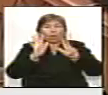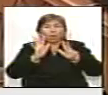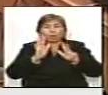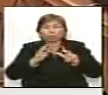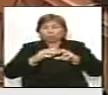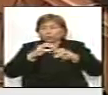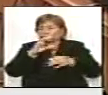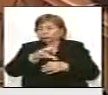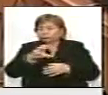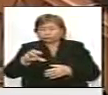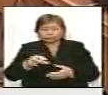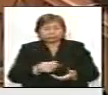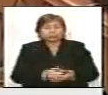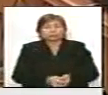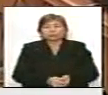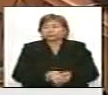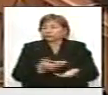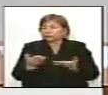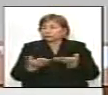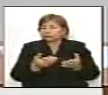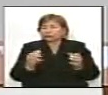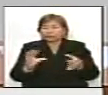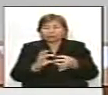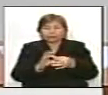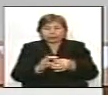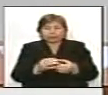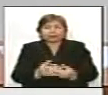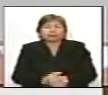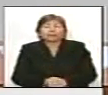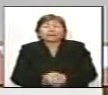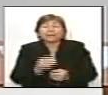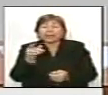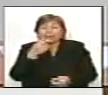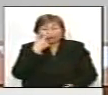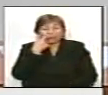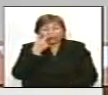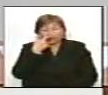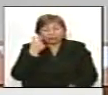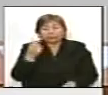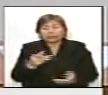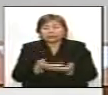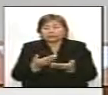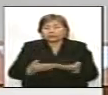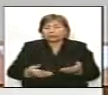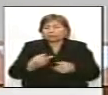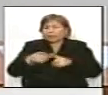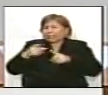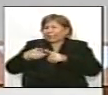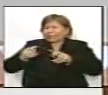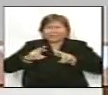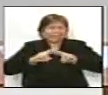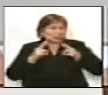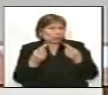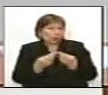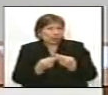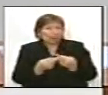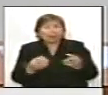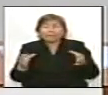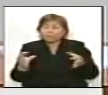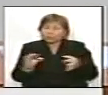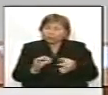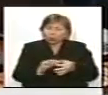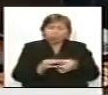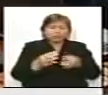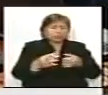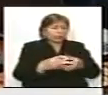asentamientos humanos que integran la referida confraternidad. El legislador viene realizando varias reuniones con el mismo objetivo, que es coadyuvar